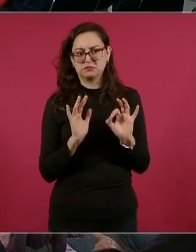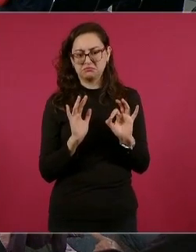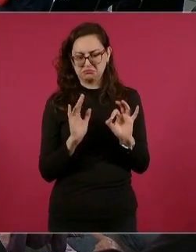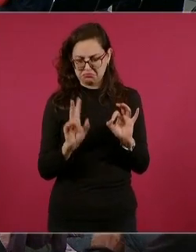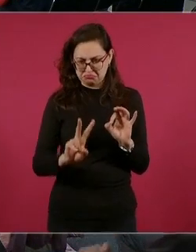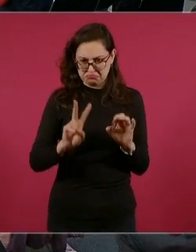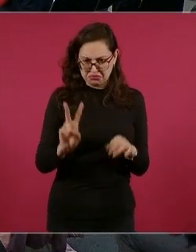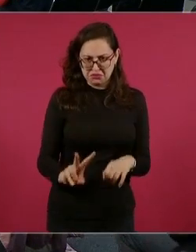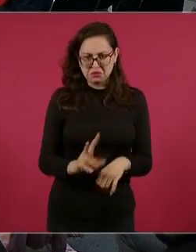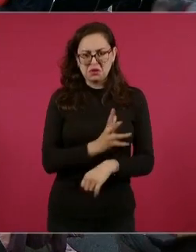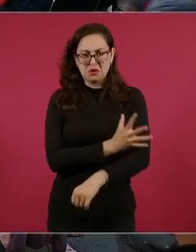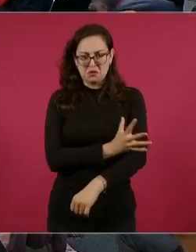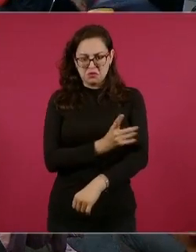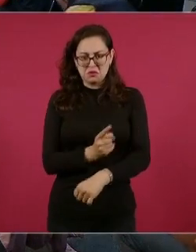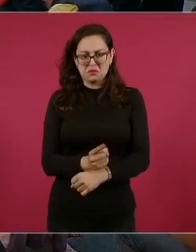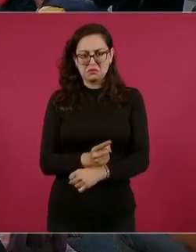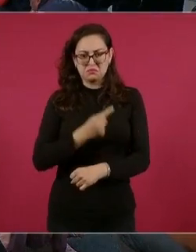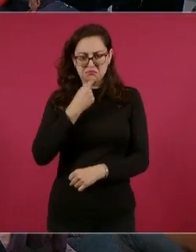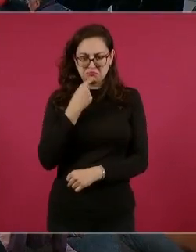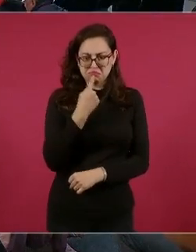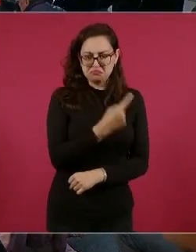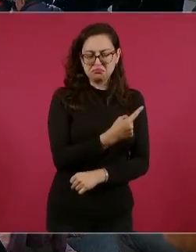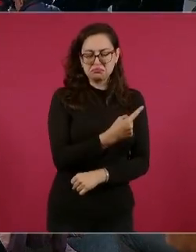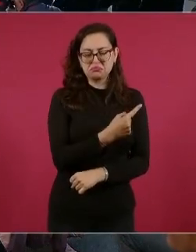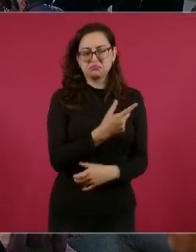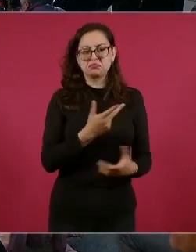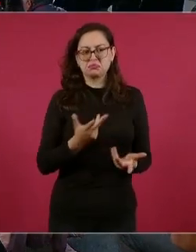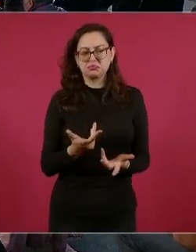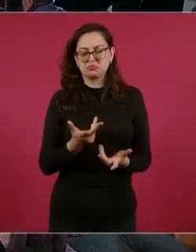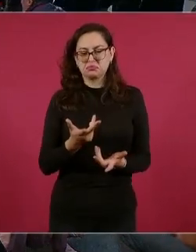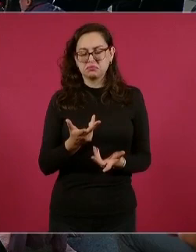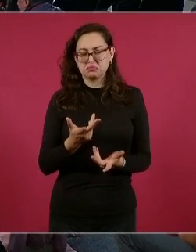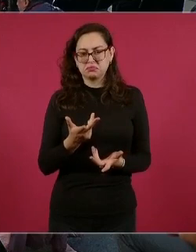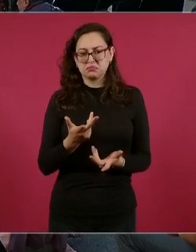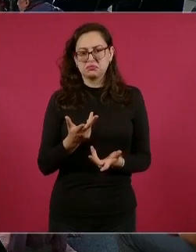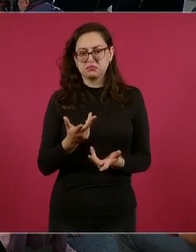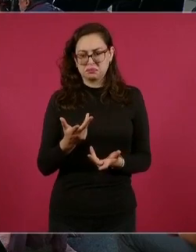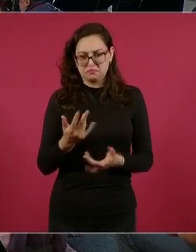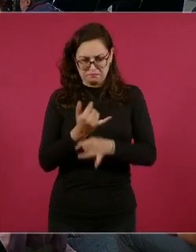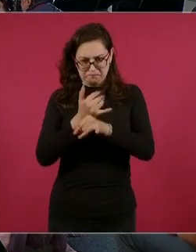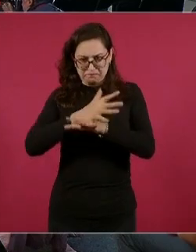hablar con la verdad y tener conocimiento